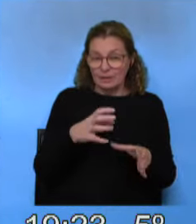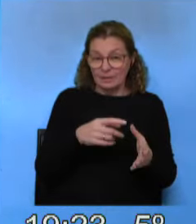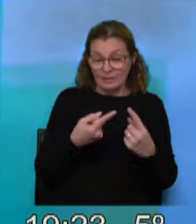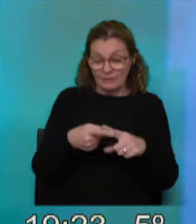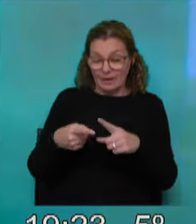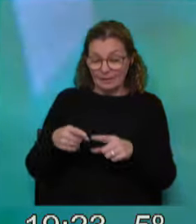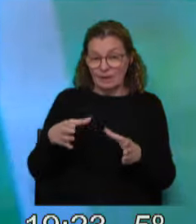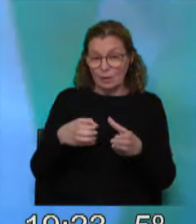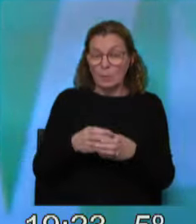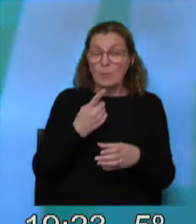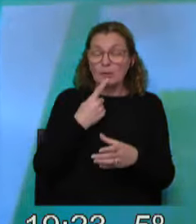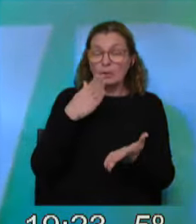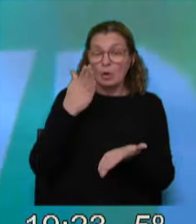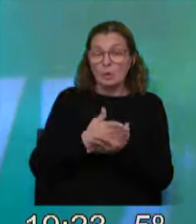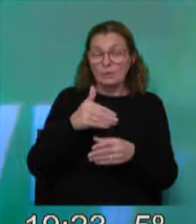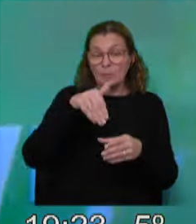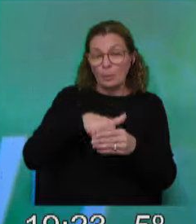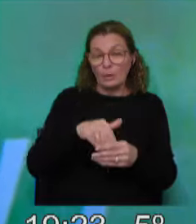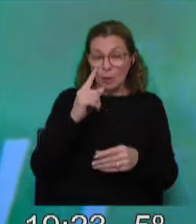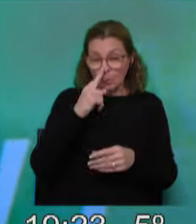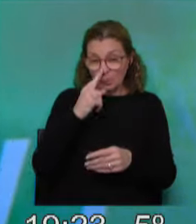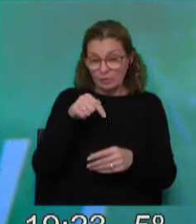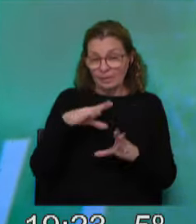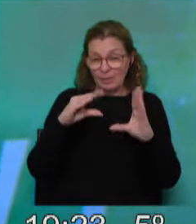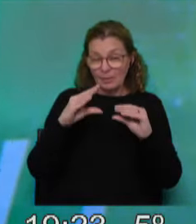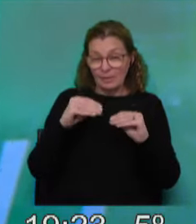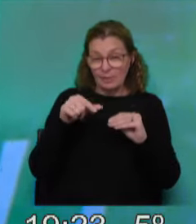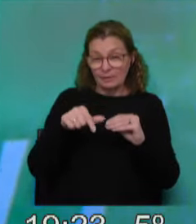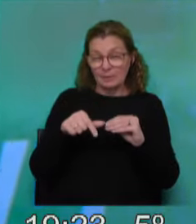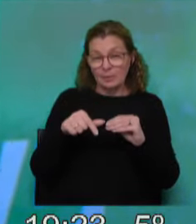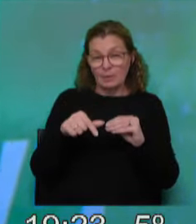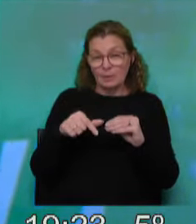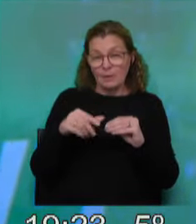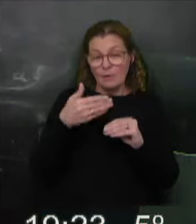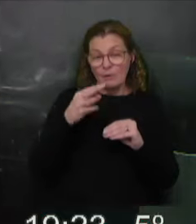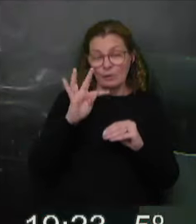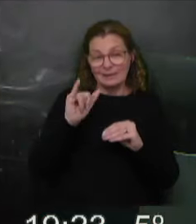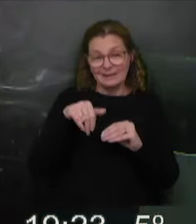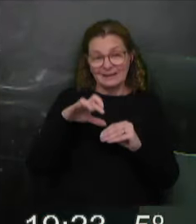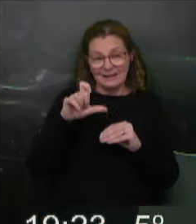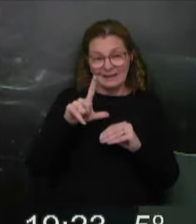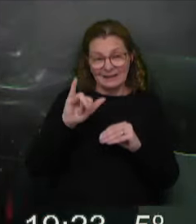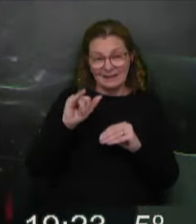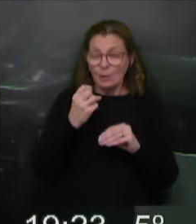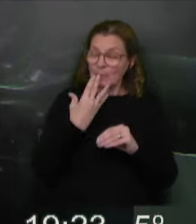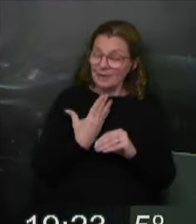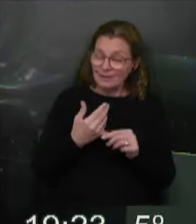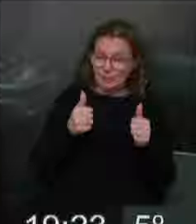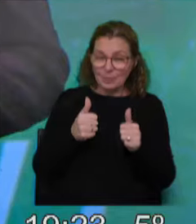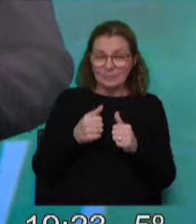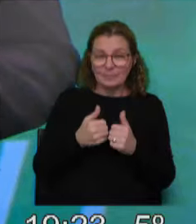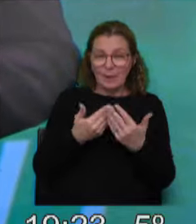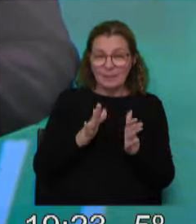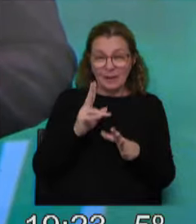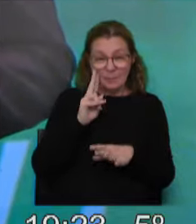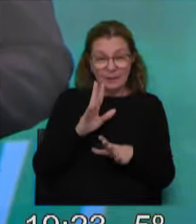función de lo que se votó el último domingo de junio de eso hablará hoy en su habitual columna Eduardo botinelli Cómo te va Eduardo qué tal Martín cómo estás Eh vamos a